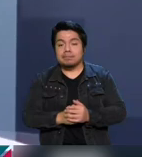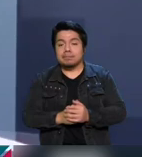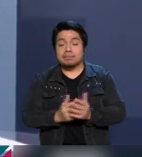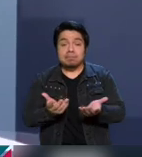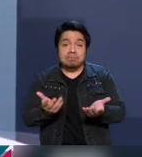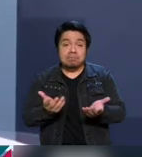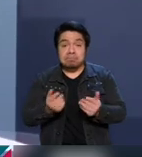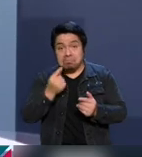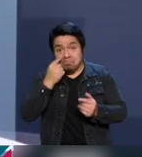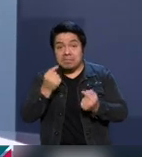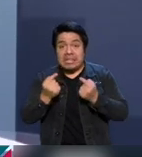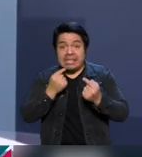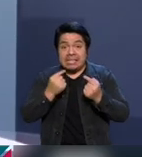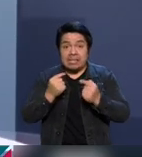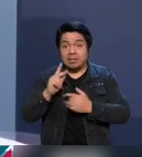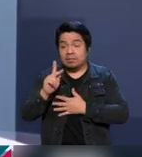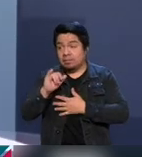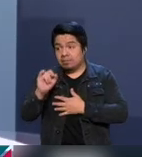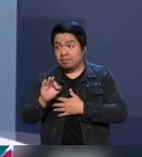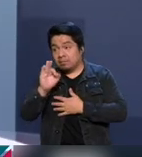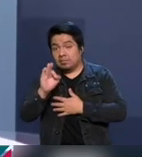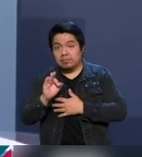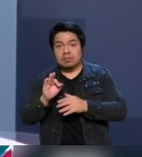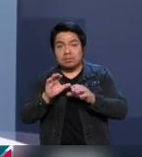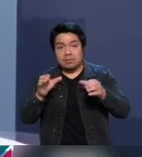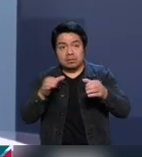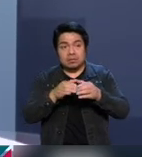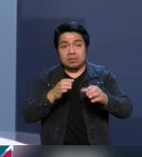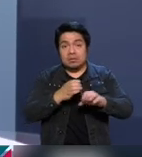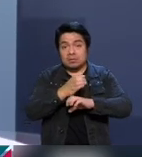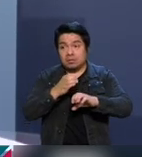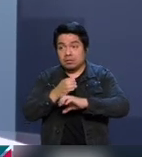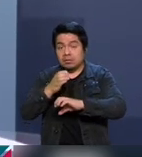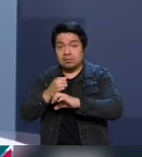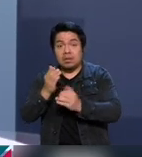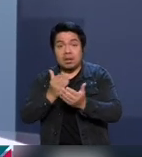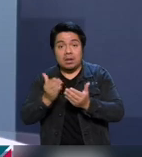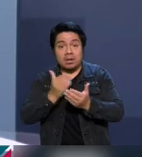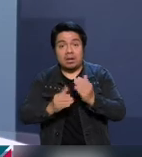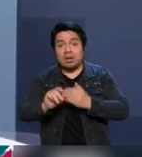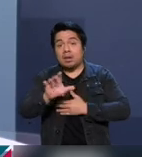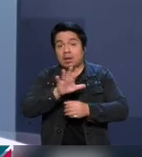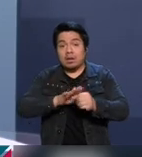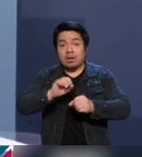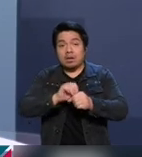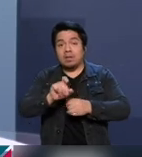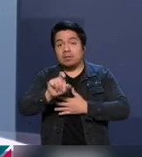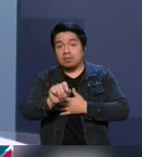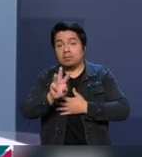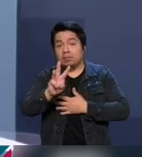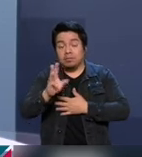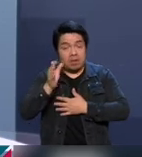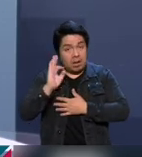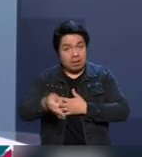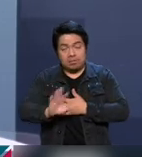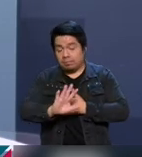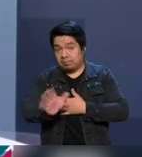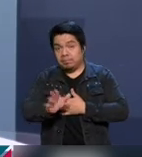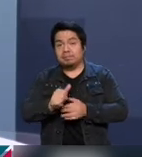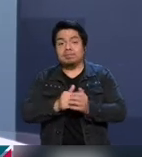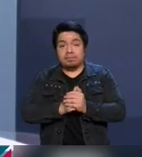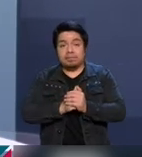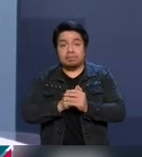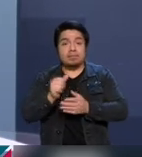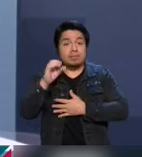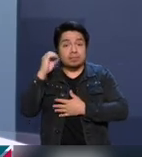Como la discusión de la reforma judicial en los congresos estatales, hasta este momento suman 23 entidades que ya aprobaron el dictamen. Estas